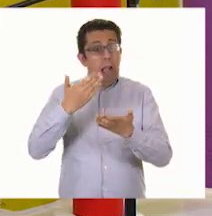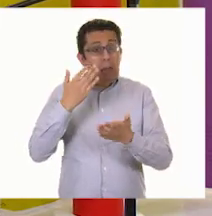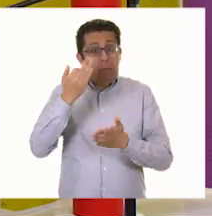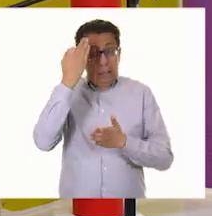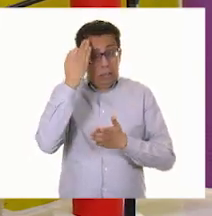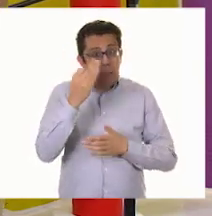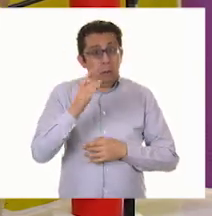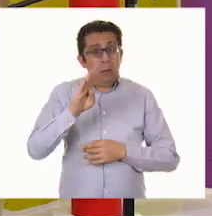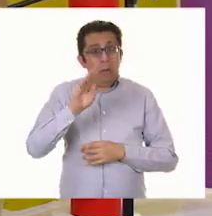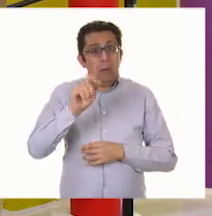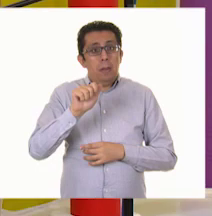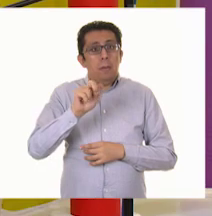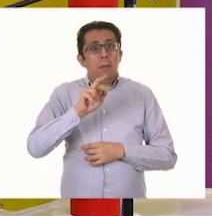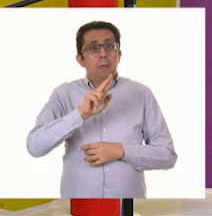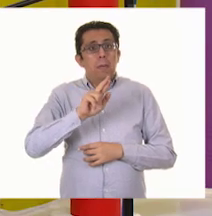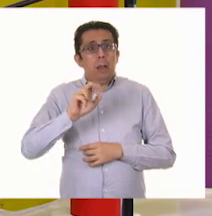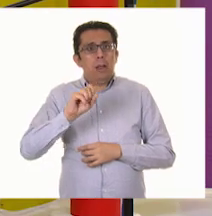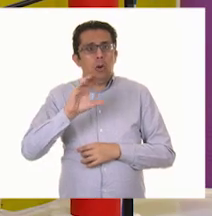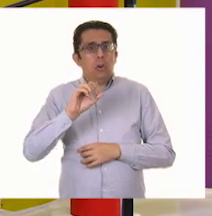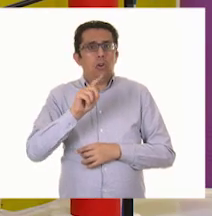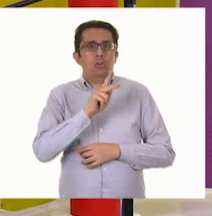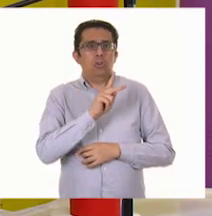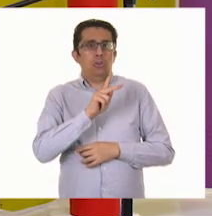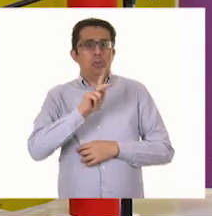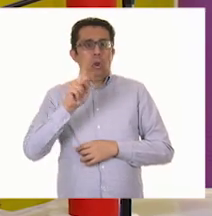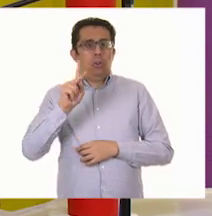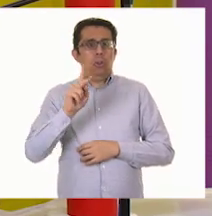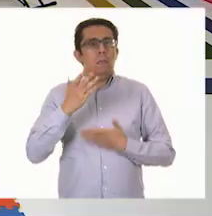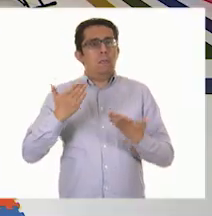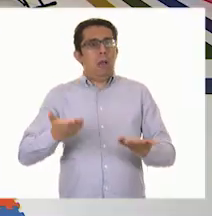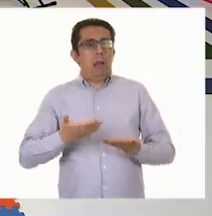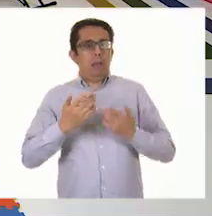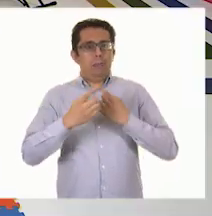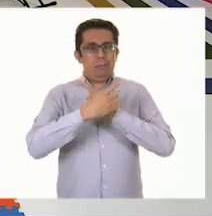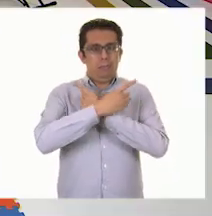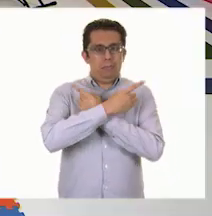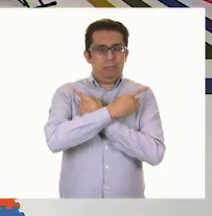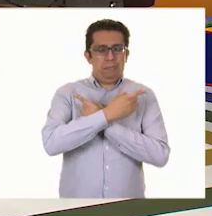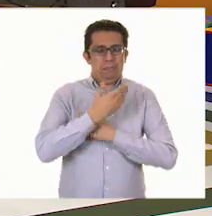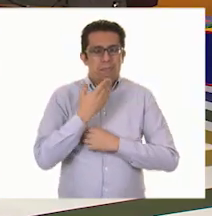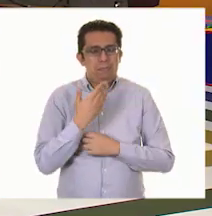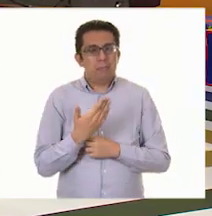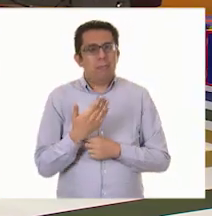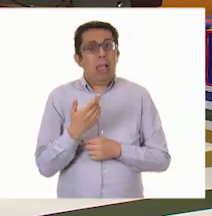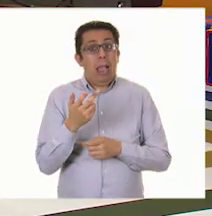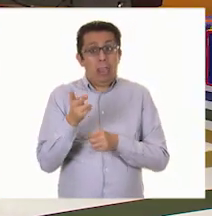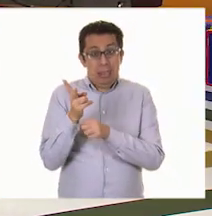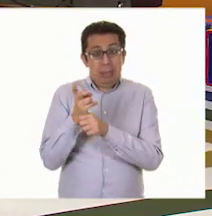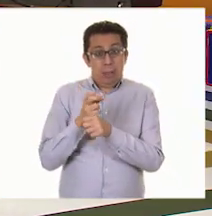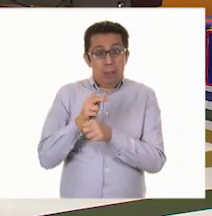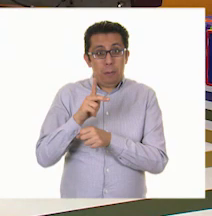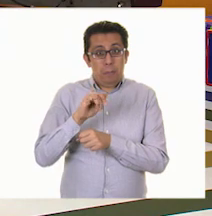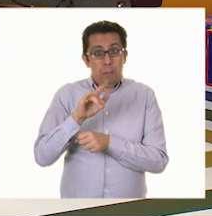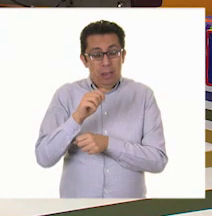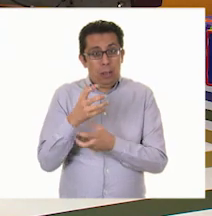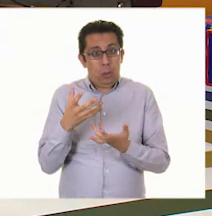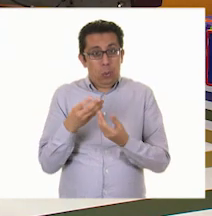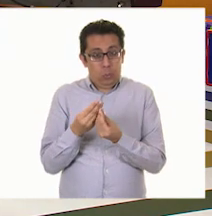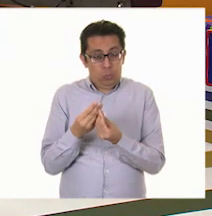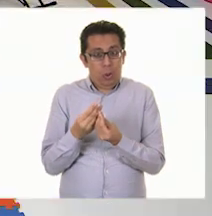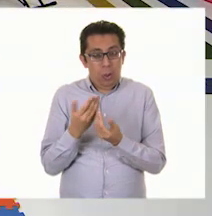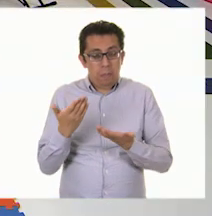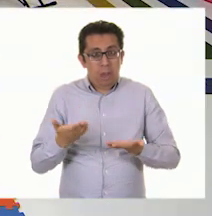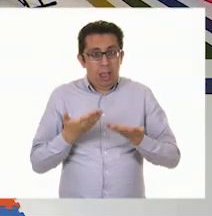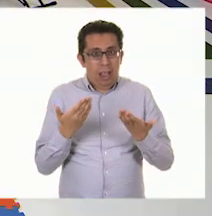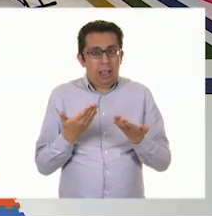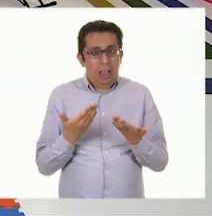todos bailaban con mucha propiedad. Oye, Luis, ¿y si invitamos a Pili para que juegue con nosotros? Esa es una